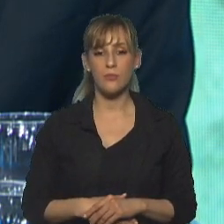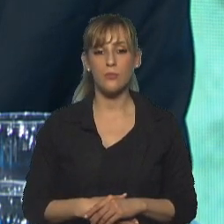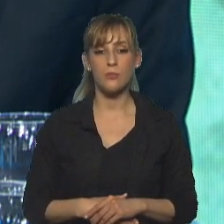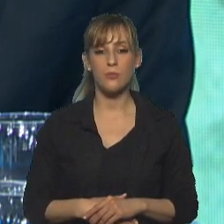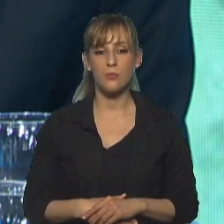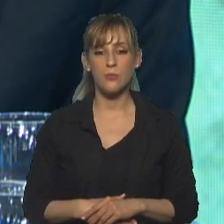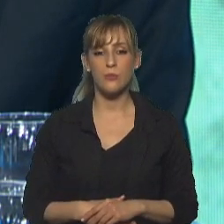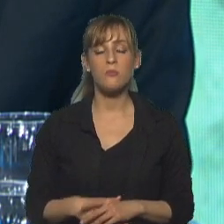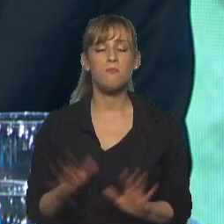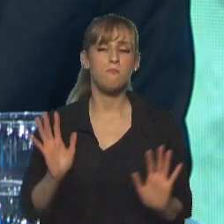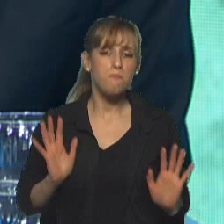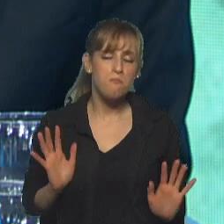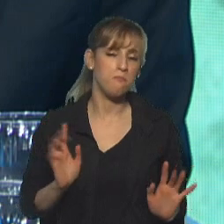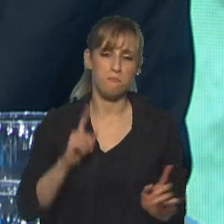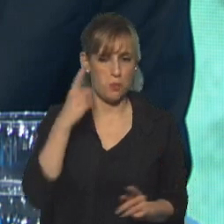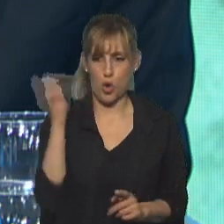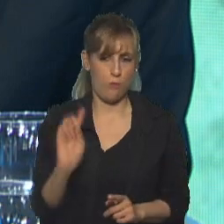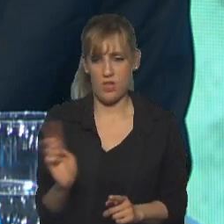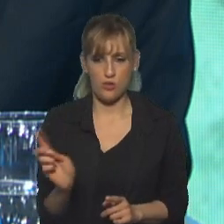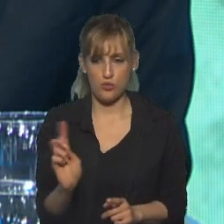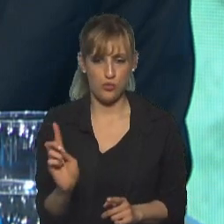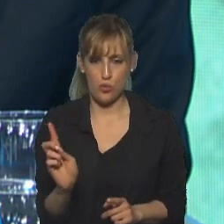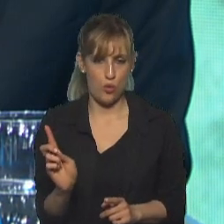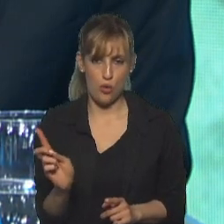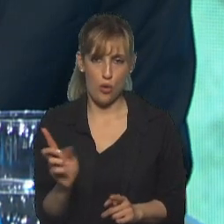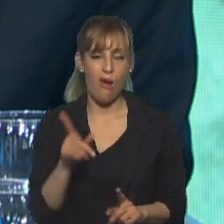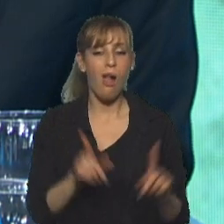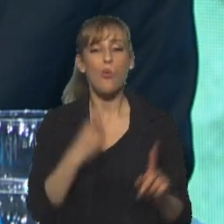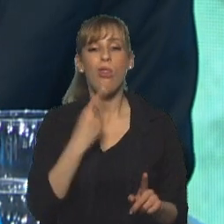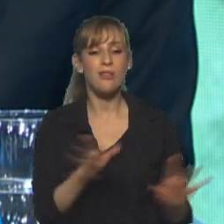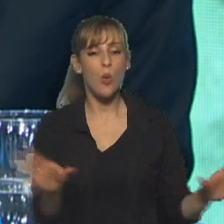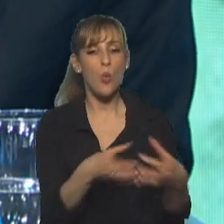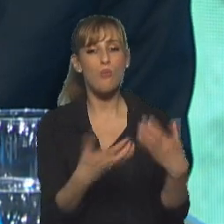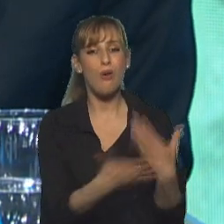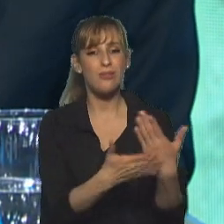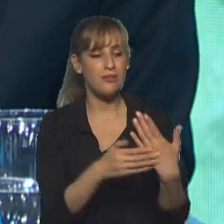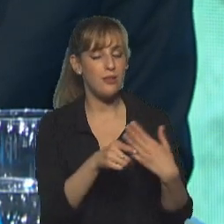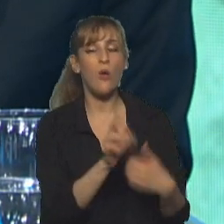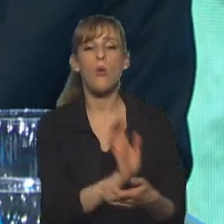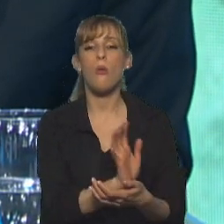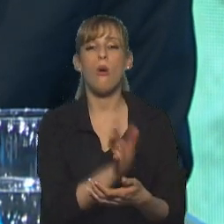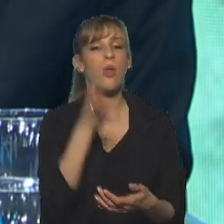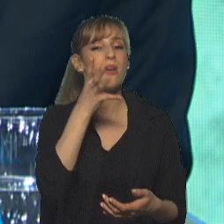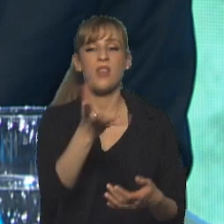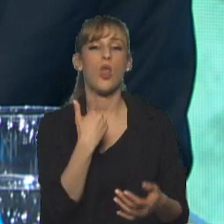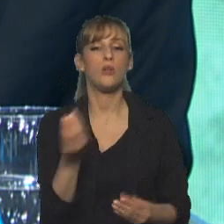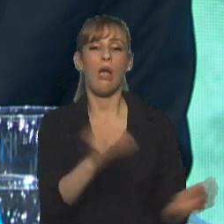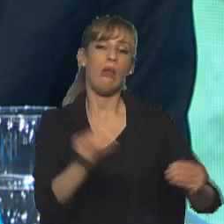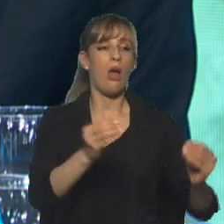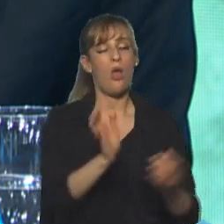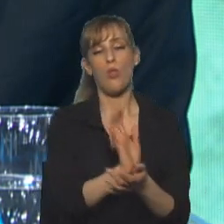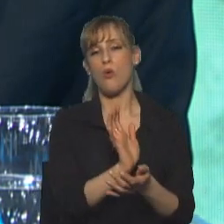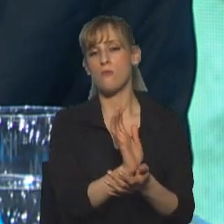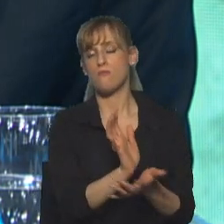haya sobredimensionado ni se haya pasado a 3 pueblos, como dicen algunos, en lo que fue la propuesta constitucional. Yo la propuesta constitucional